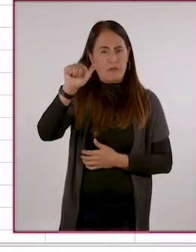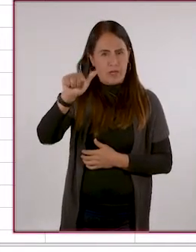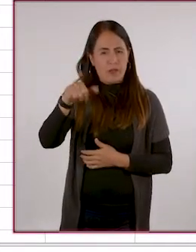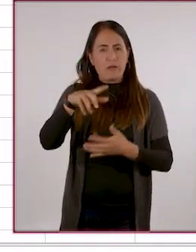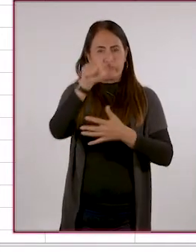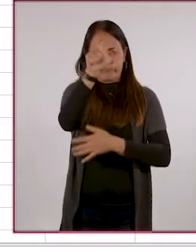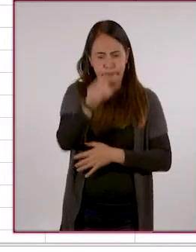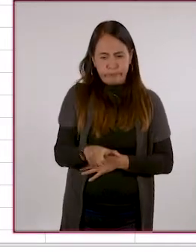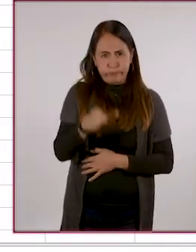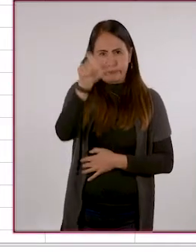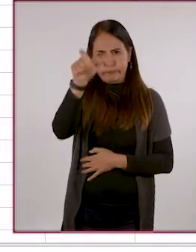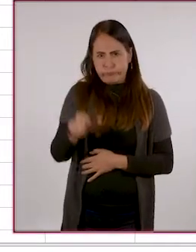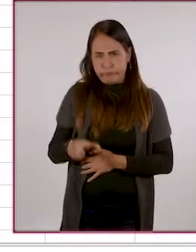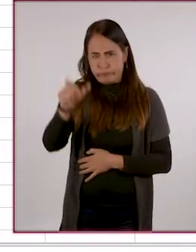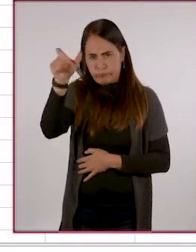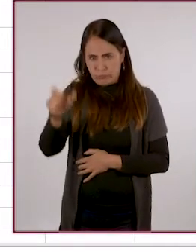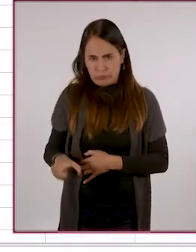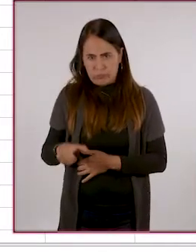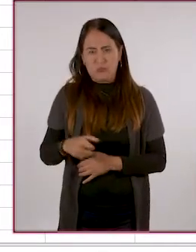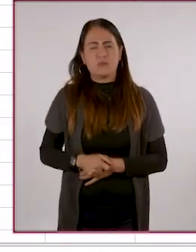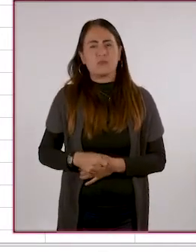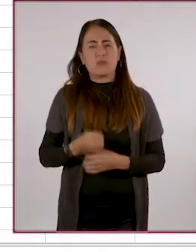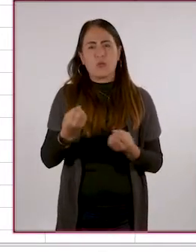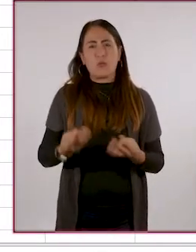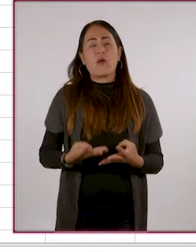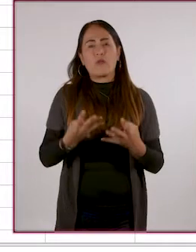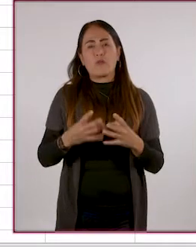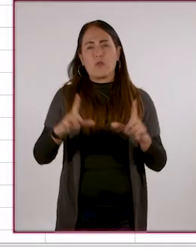de columnas, ¿no? En este caso tenemos